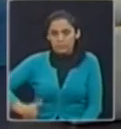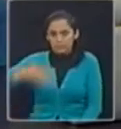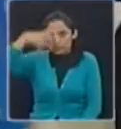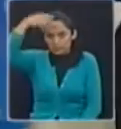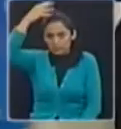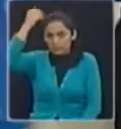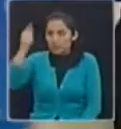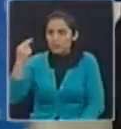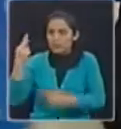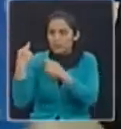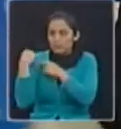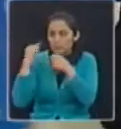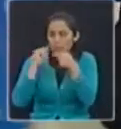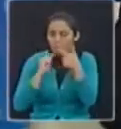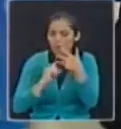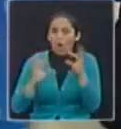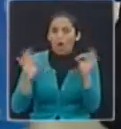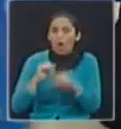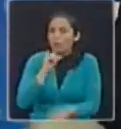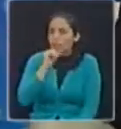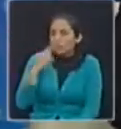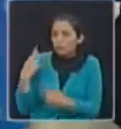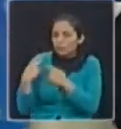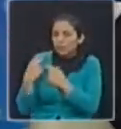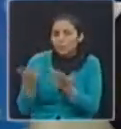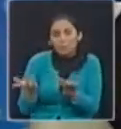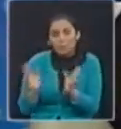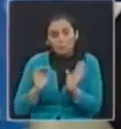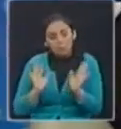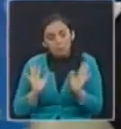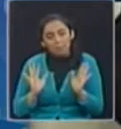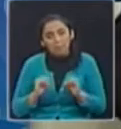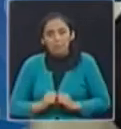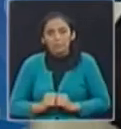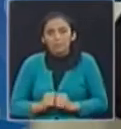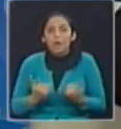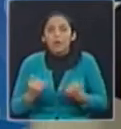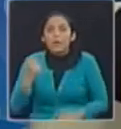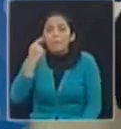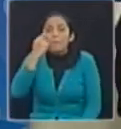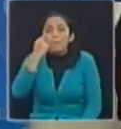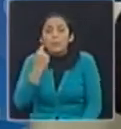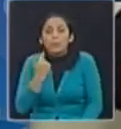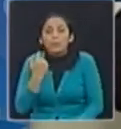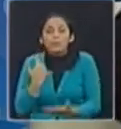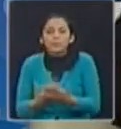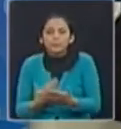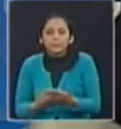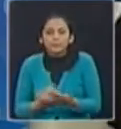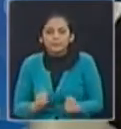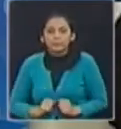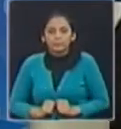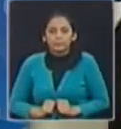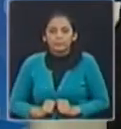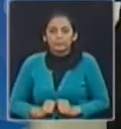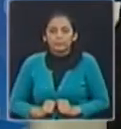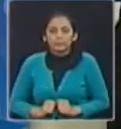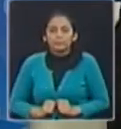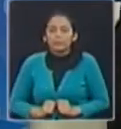términos. Aunque no existiera una sola prueba, lo que existe es la certeza de que el señor es un